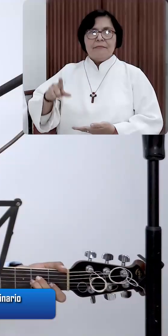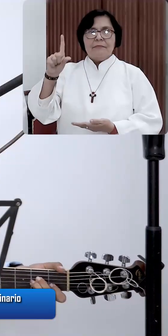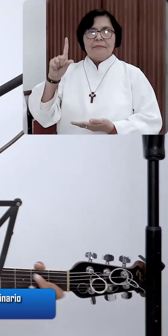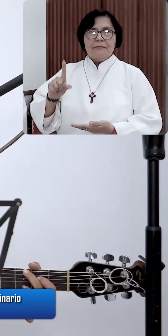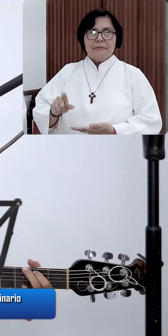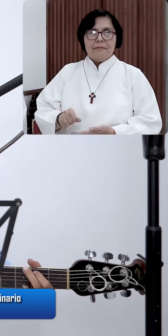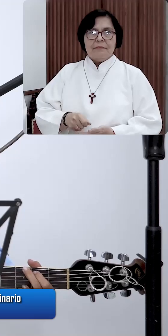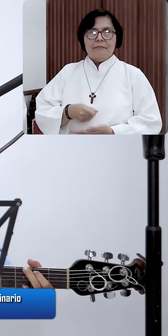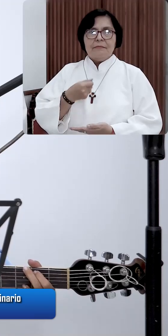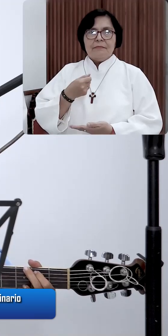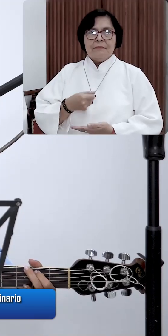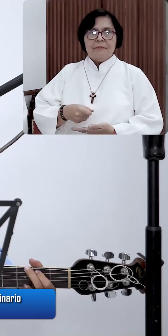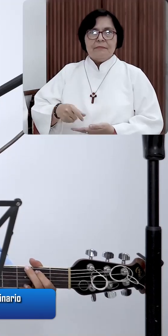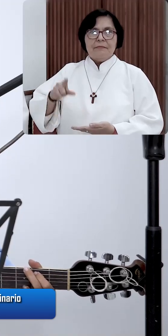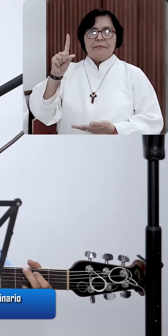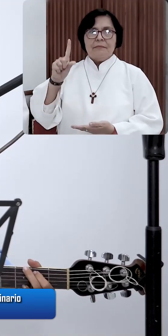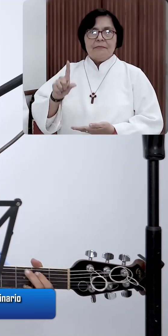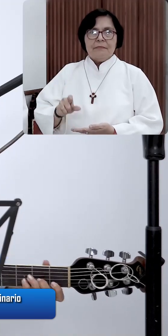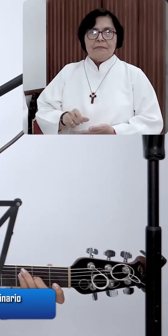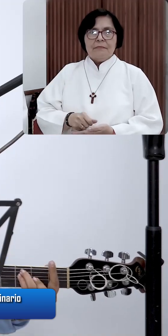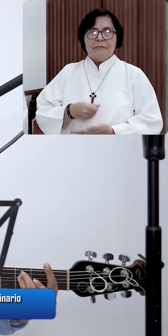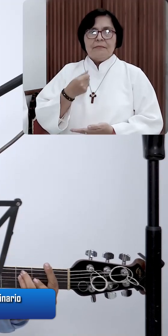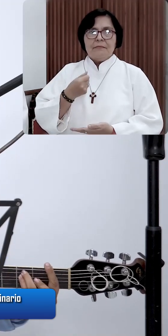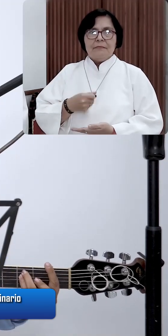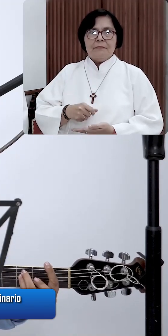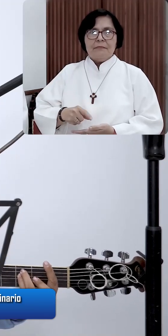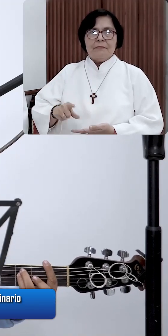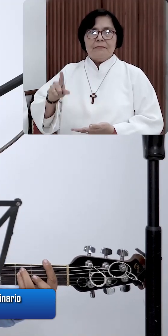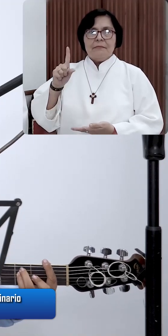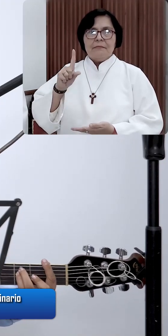Aleluya, aleluya,